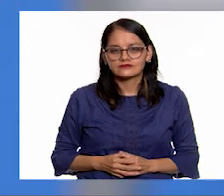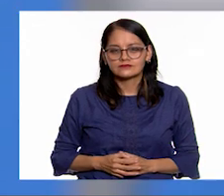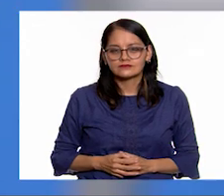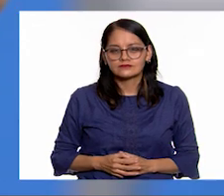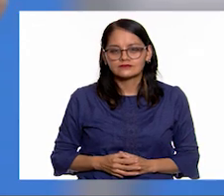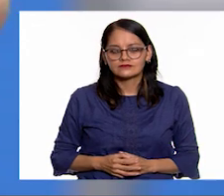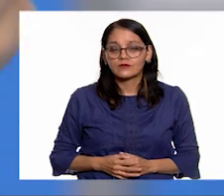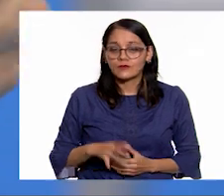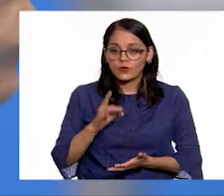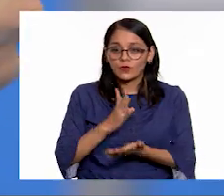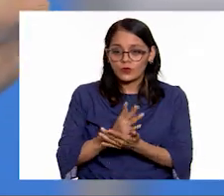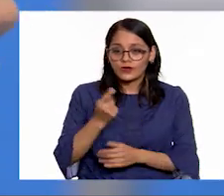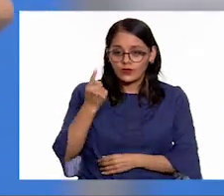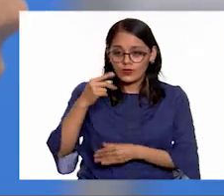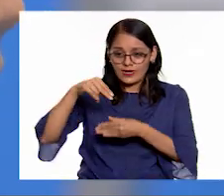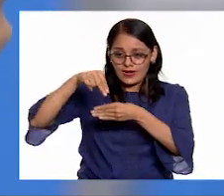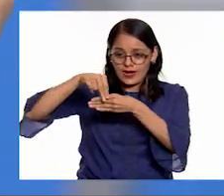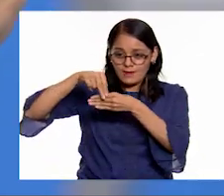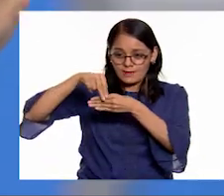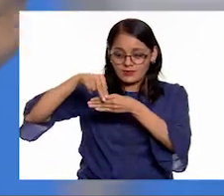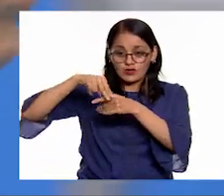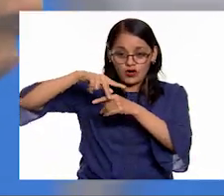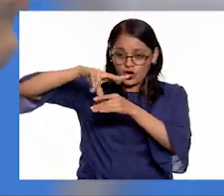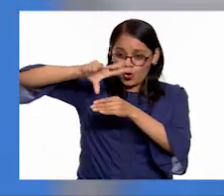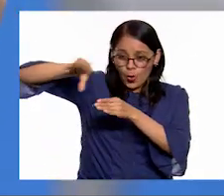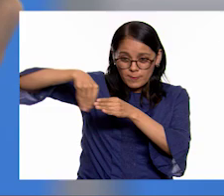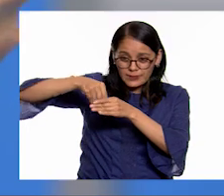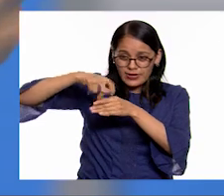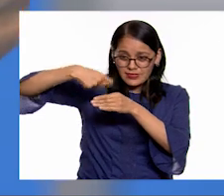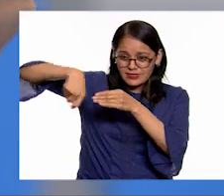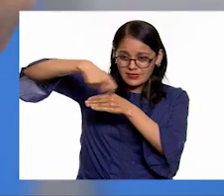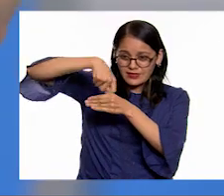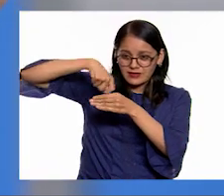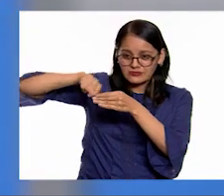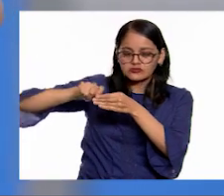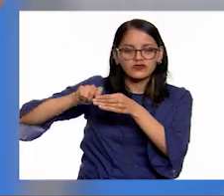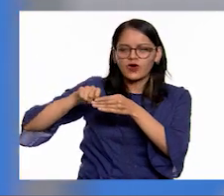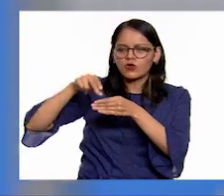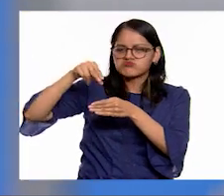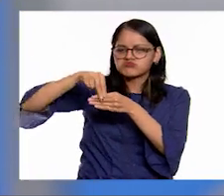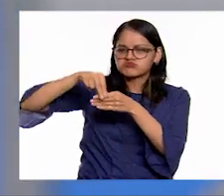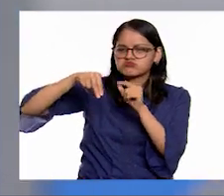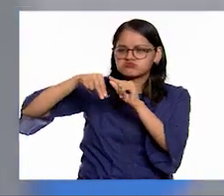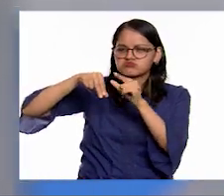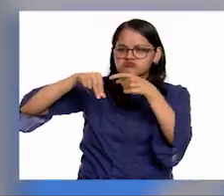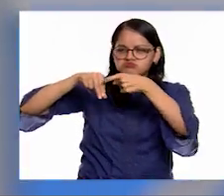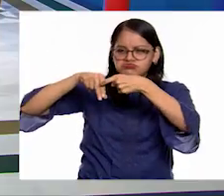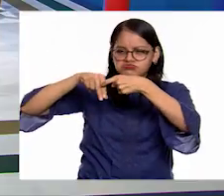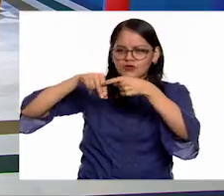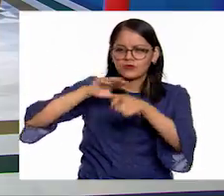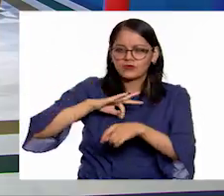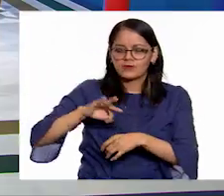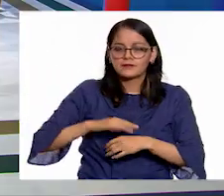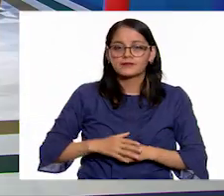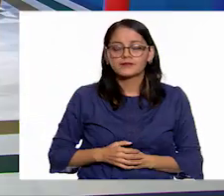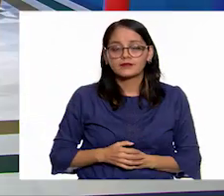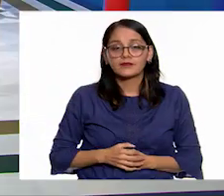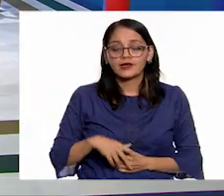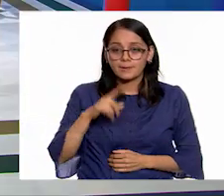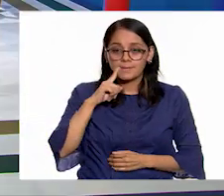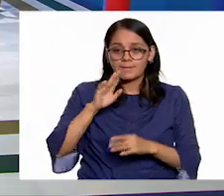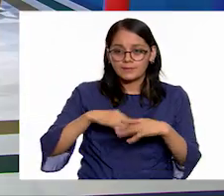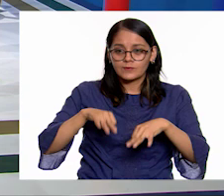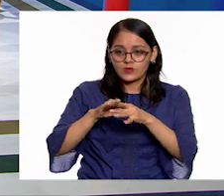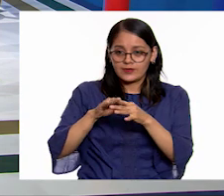¿Que sea solamente en una parte del clip o tiene que ser todo el clip, maestra? Pues puede ser en una parte o en... Ah, ok. Aquí lo importante es que el